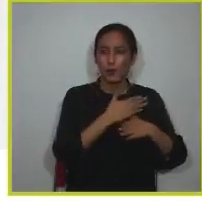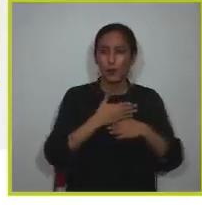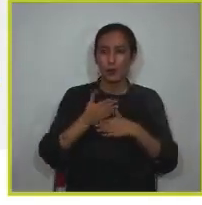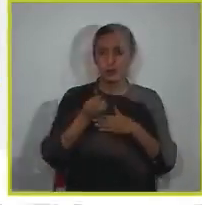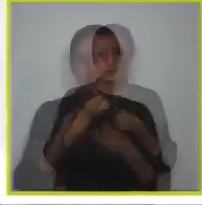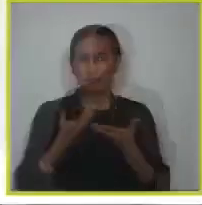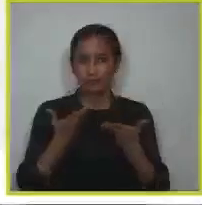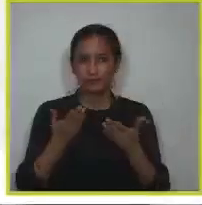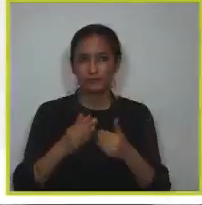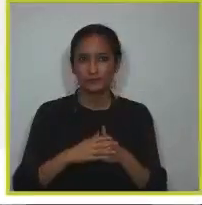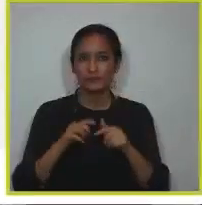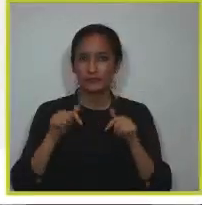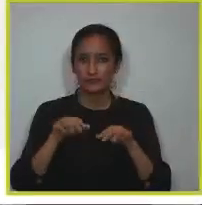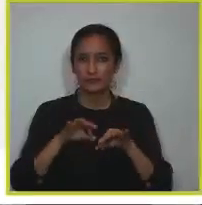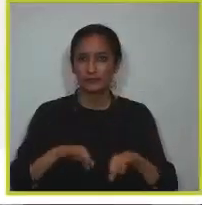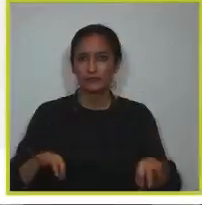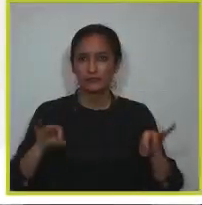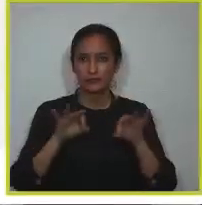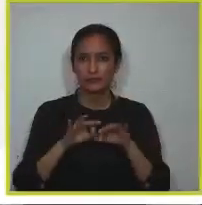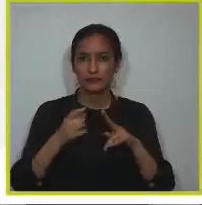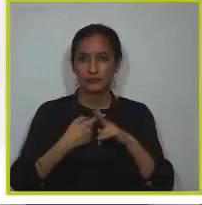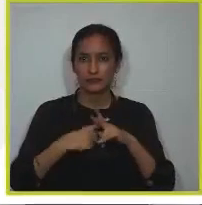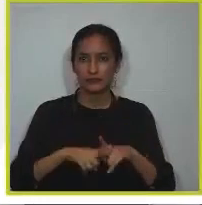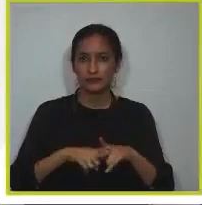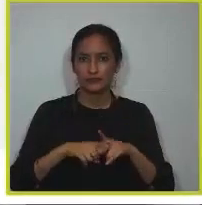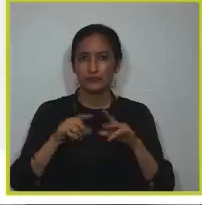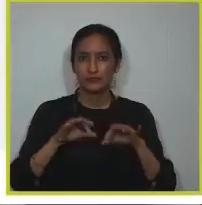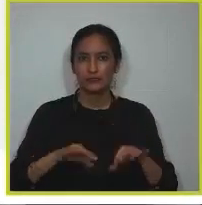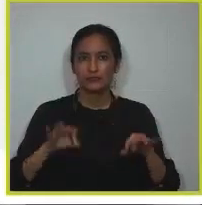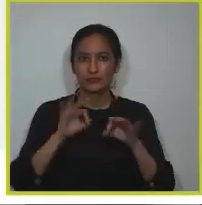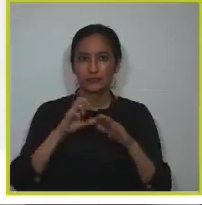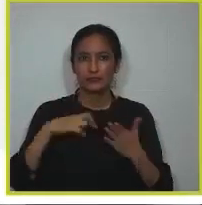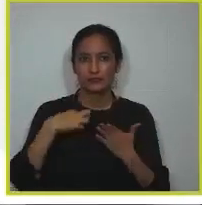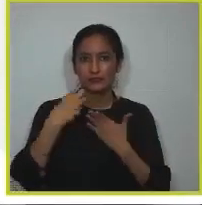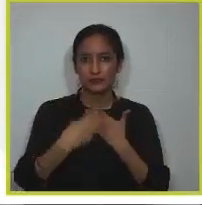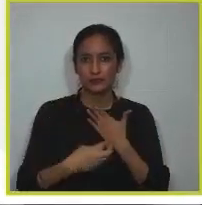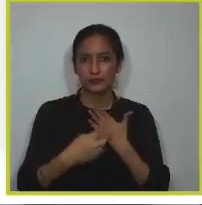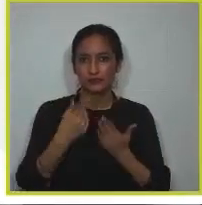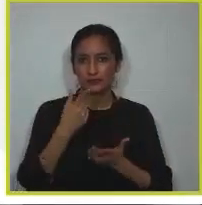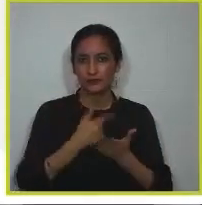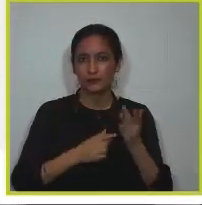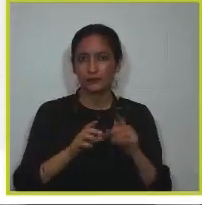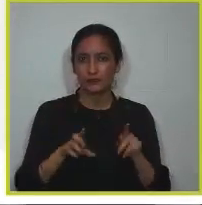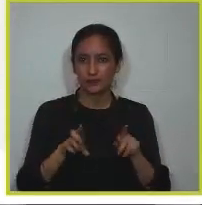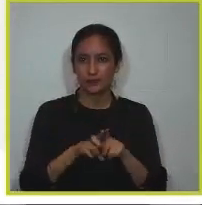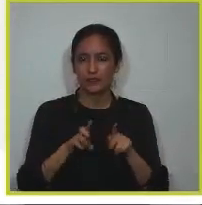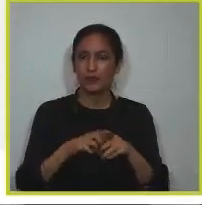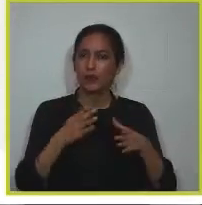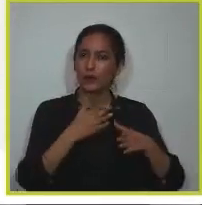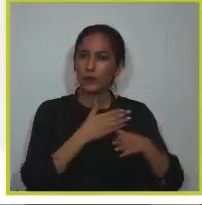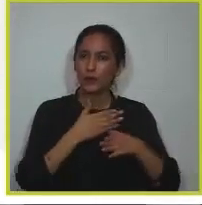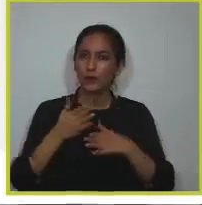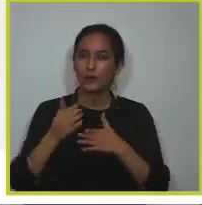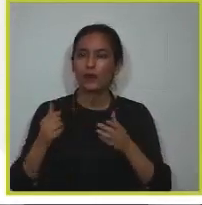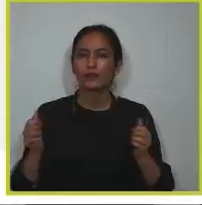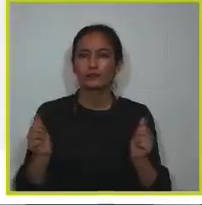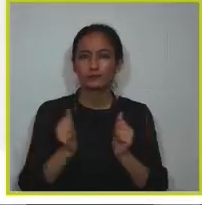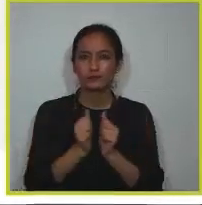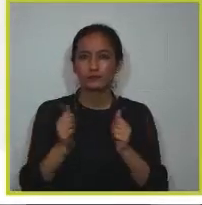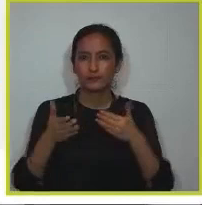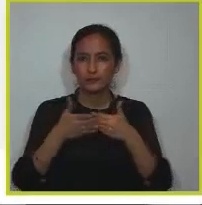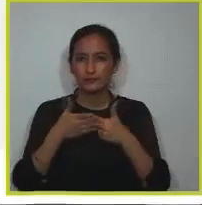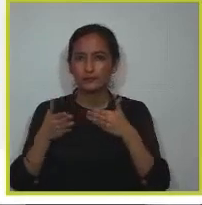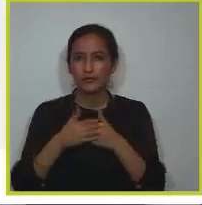nosotros estas importantes iniciativas estos importantes proyectos que sin duda contribuyen a acercarnos más